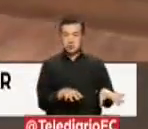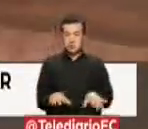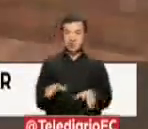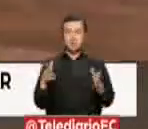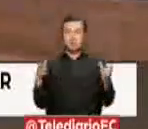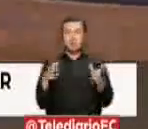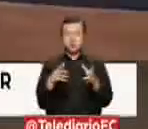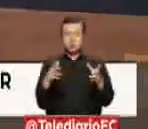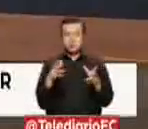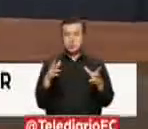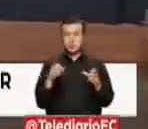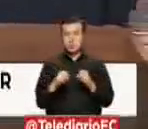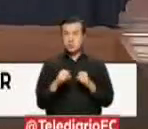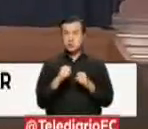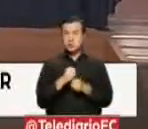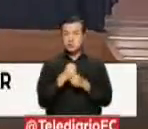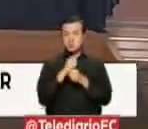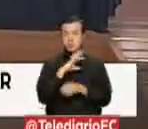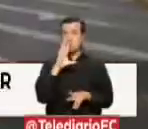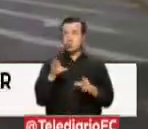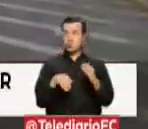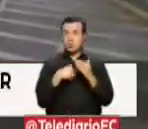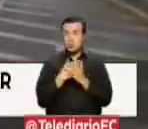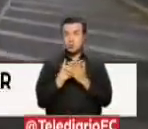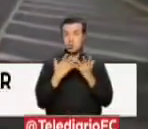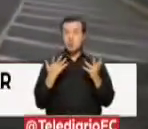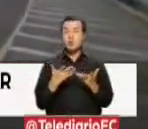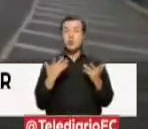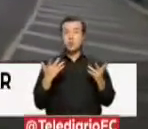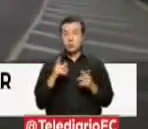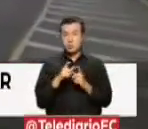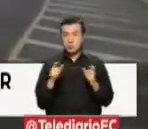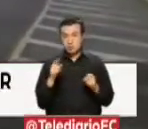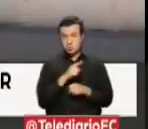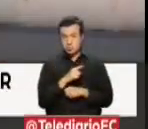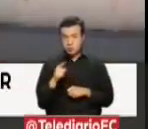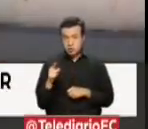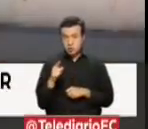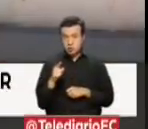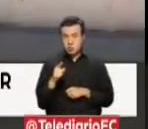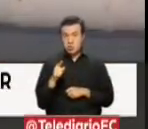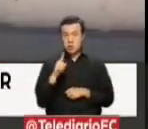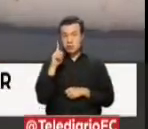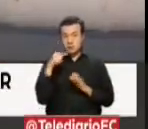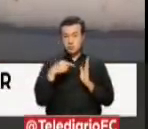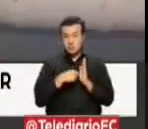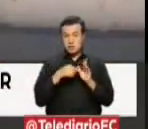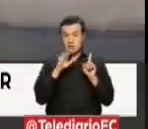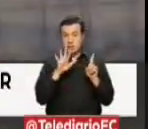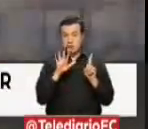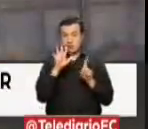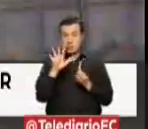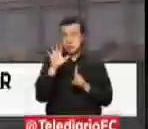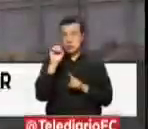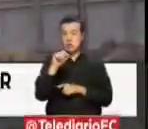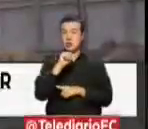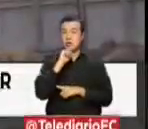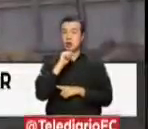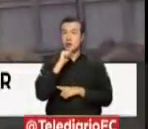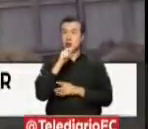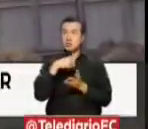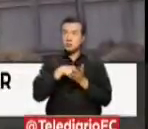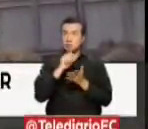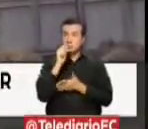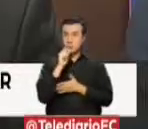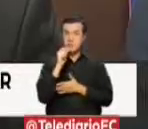de los kits de seguridad en todas las unidades de transporte para que puedan circular. Al menos 1.660 están pendientes en cumplir con